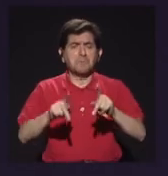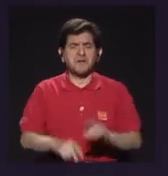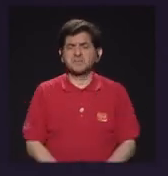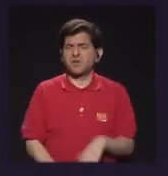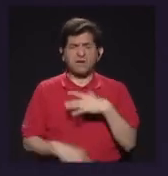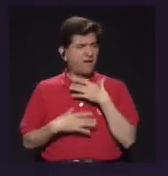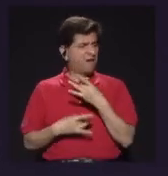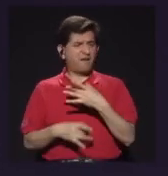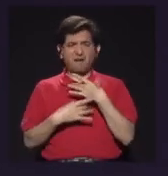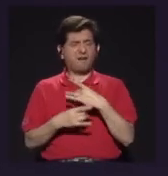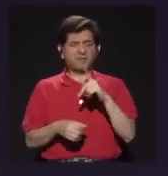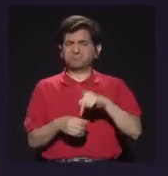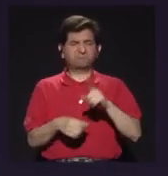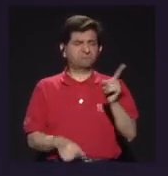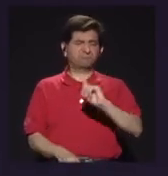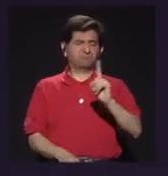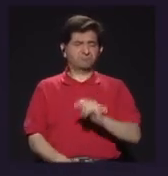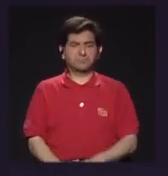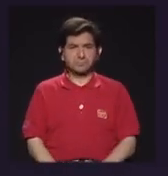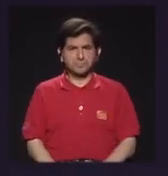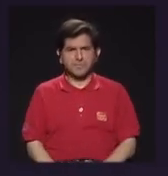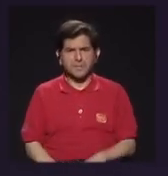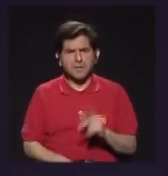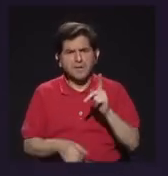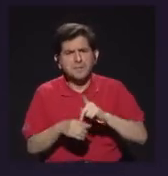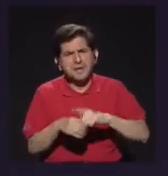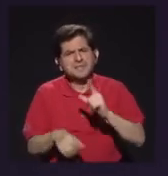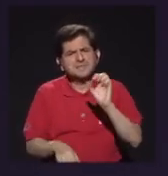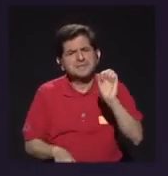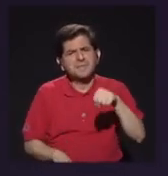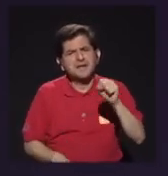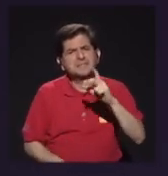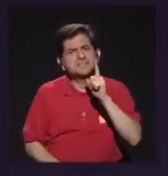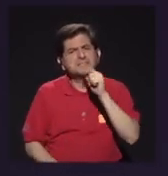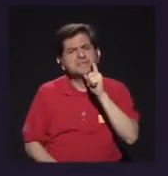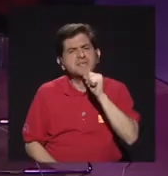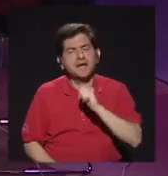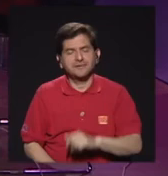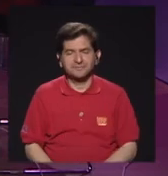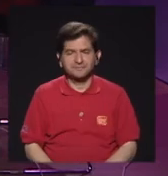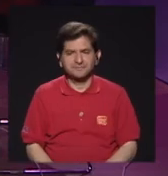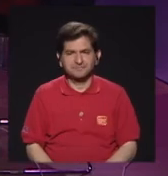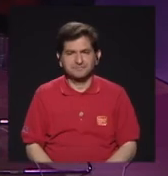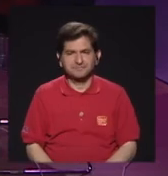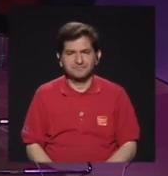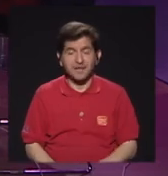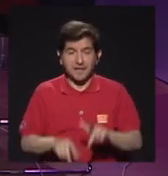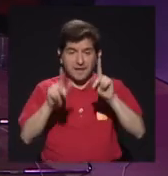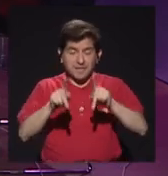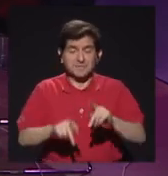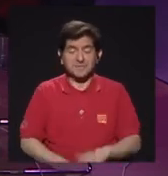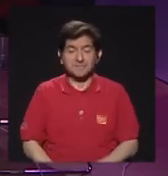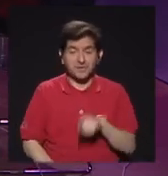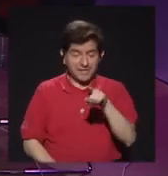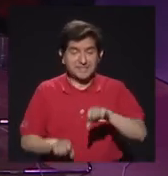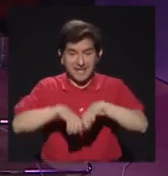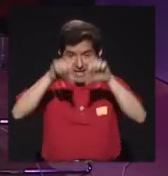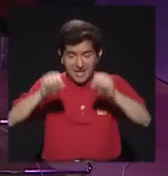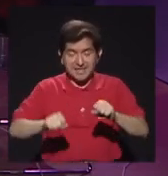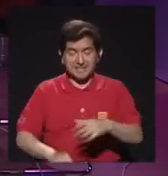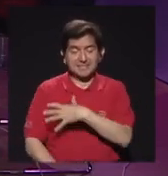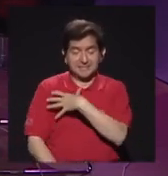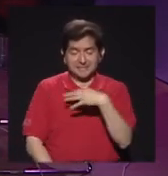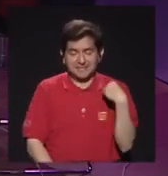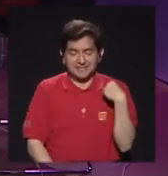desilusionada que no va a querer participar y quienes se van a participar los que navegan el sistema y los que